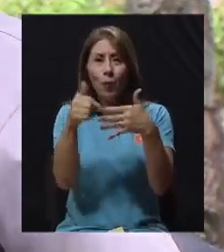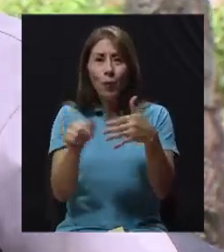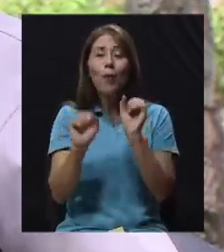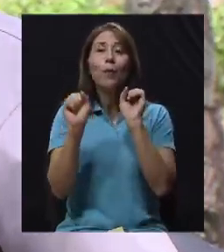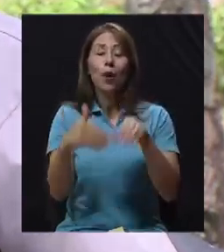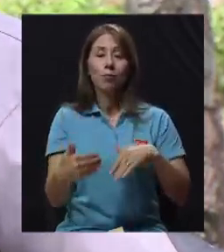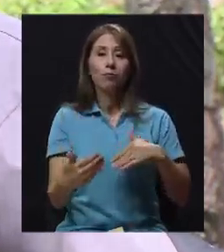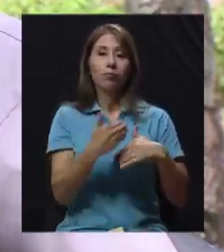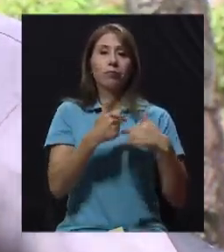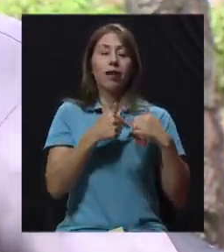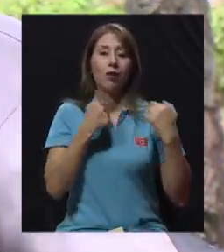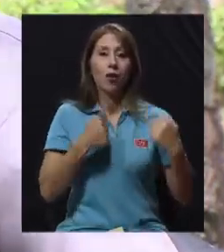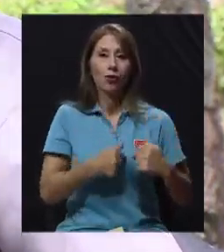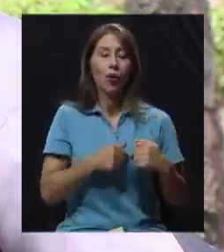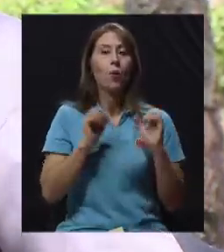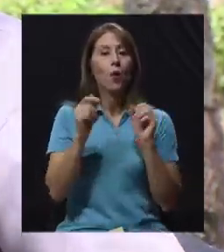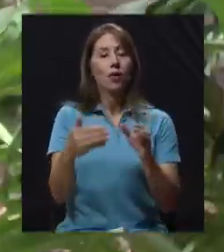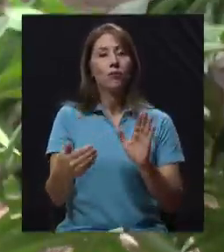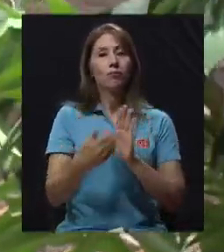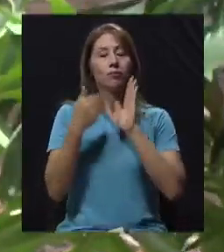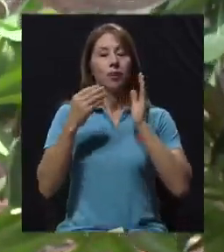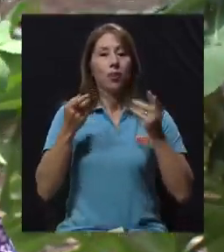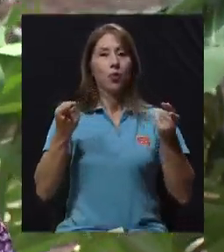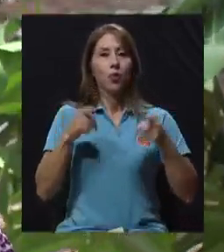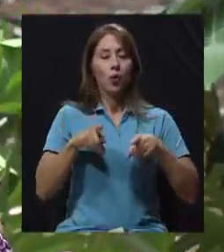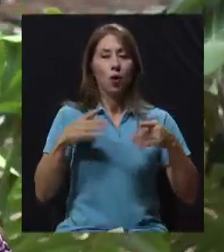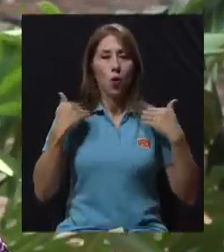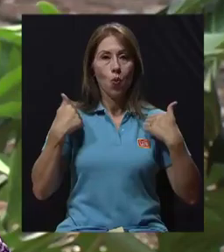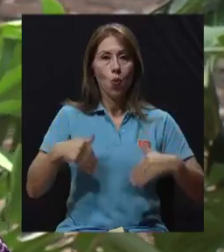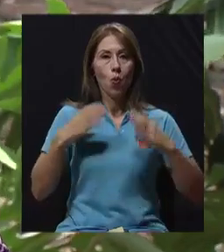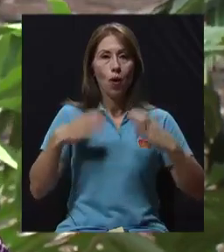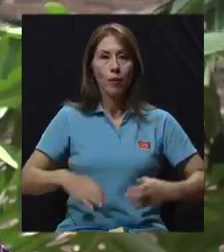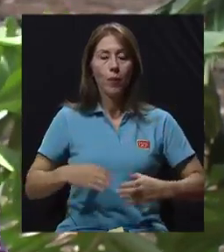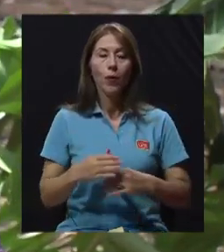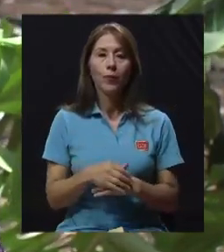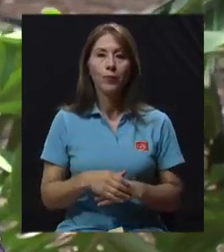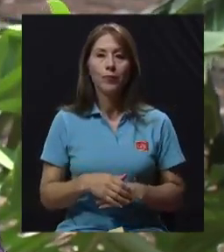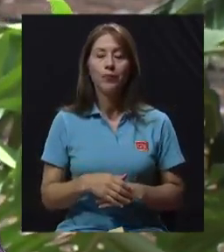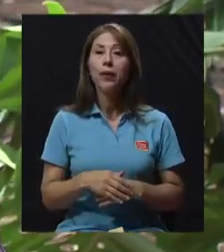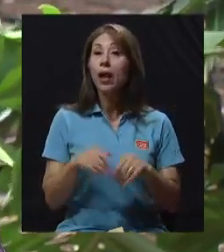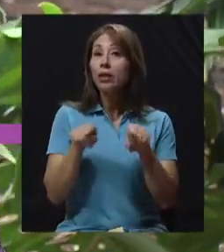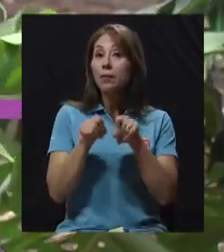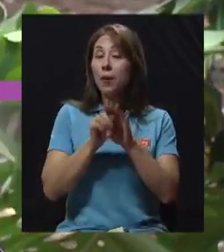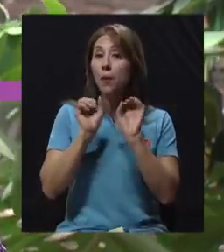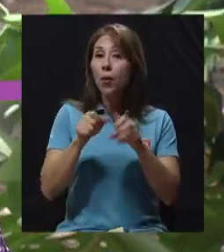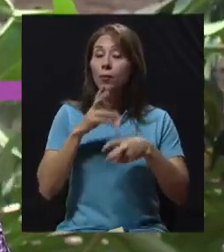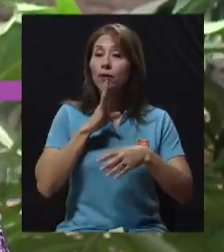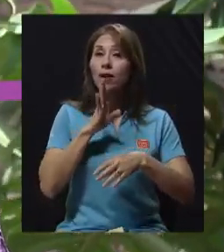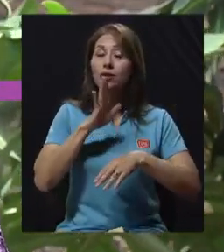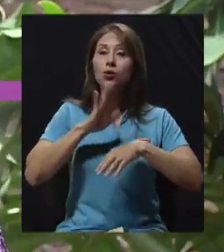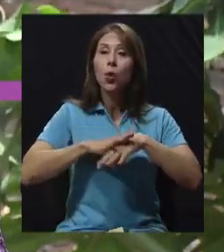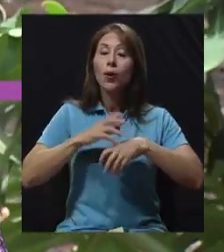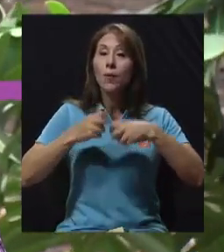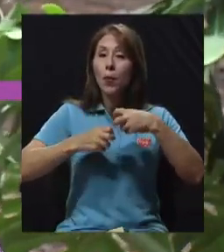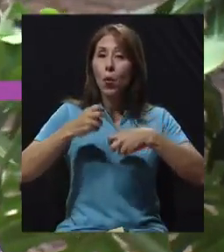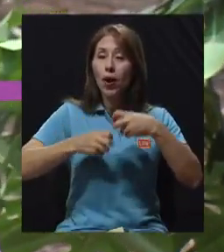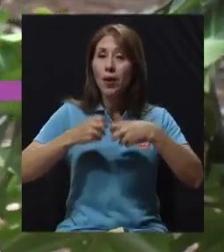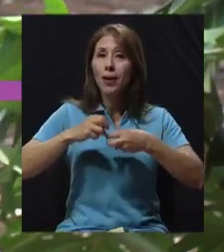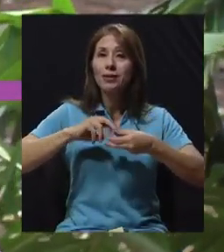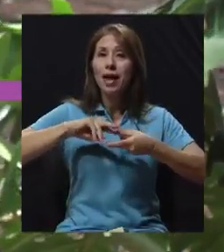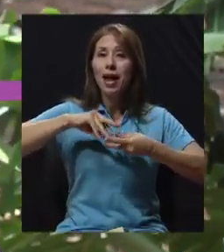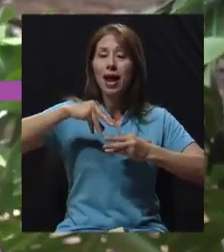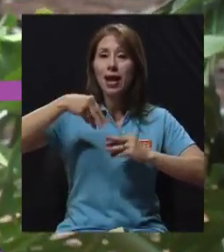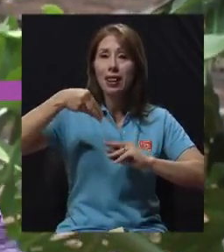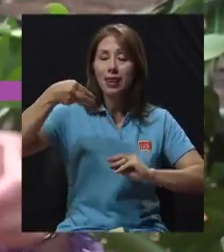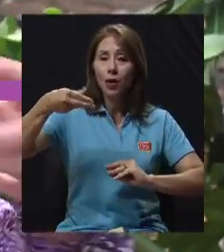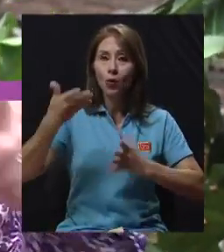corazón y de todo el cuerpo, ¿verdad? Yo quisiera también hablar de los problemas genéticos, doctor, porque también se han dado casos, ¿verdad?, de las